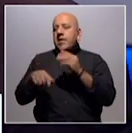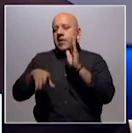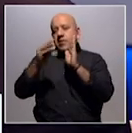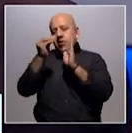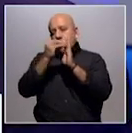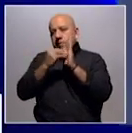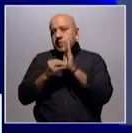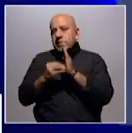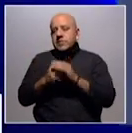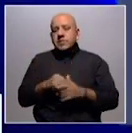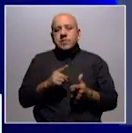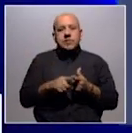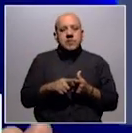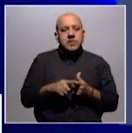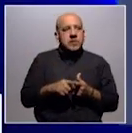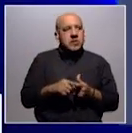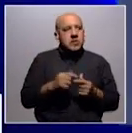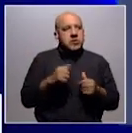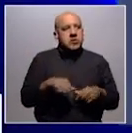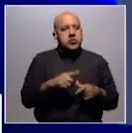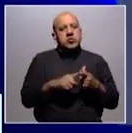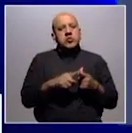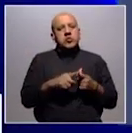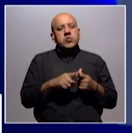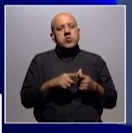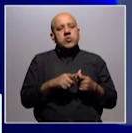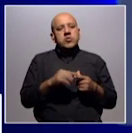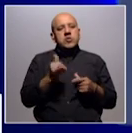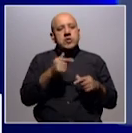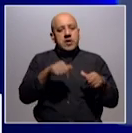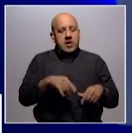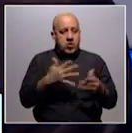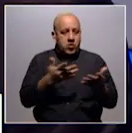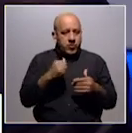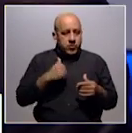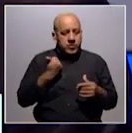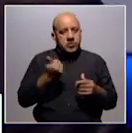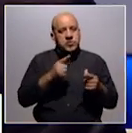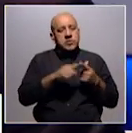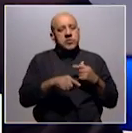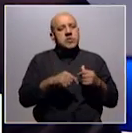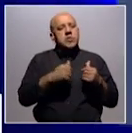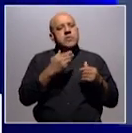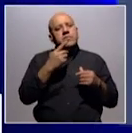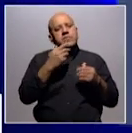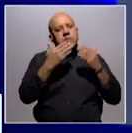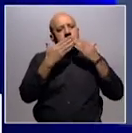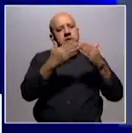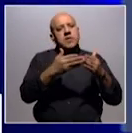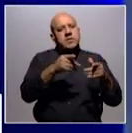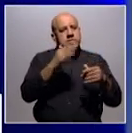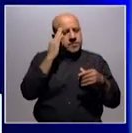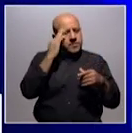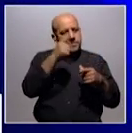ya nos tenemos que ir ellos no quiero cerrar la entrevista ya que estamos en días de definiciones de cargos sin pedirle una opinión de lo que se